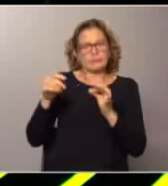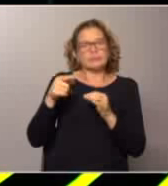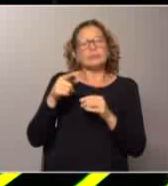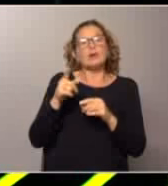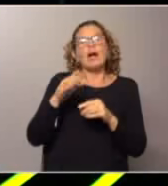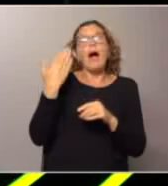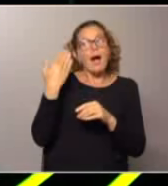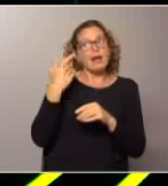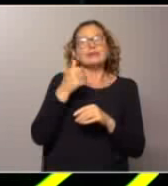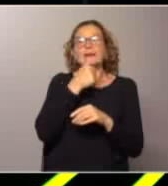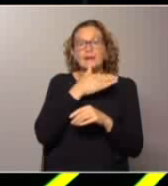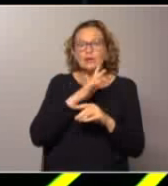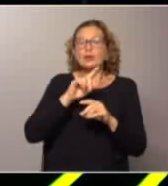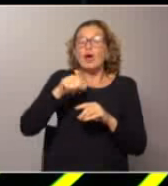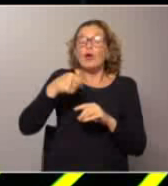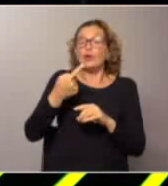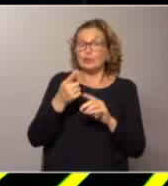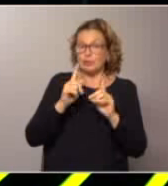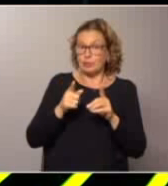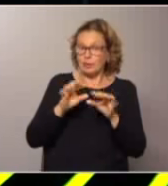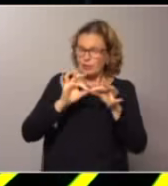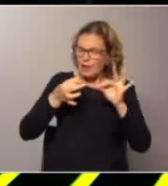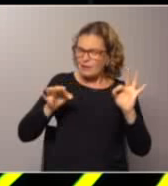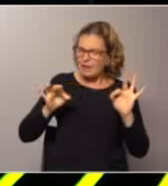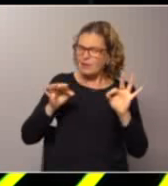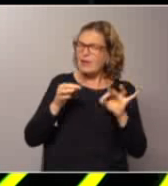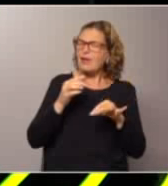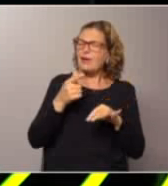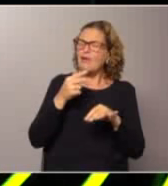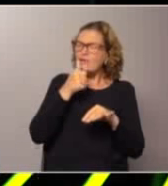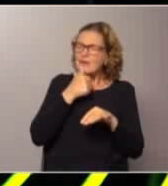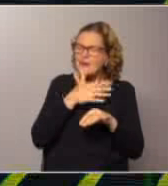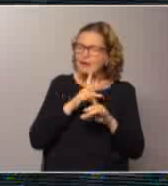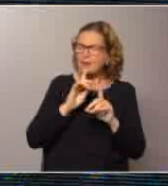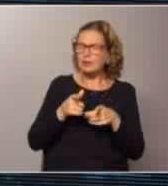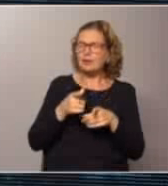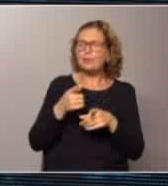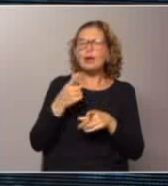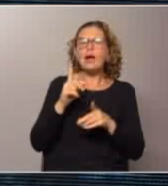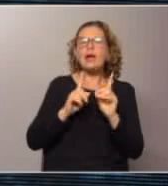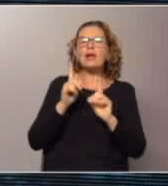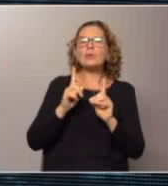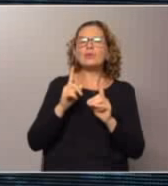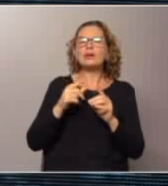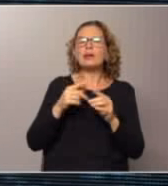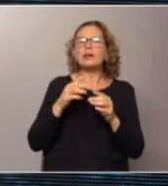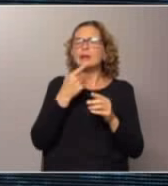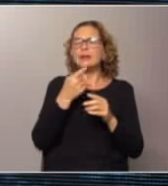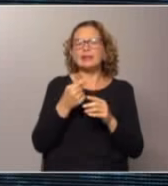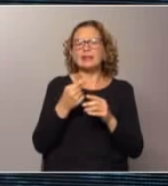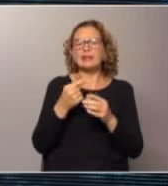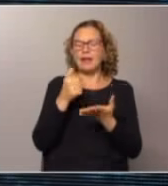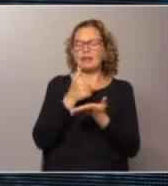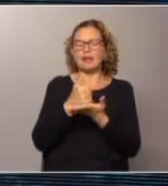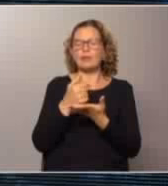en la historia por eso también también pero si tiene que ver digamos algunas de las dinámicas que se que se